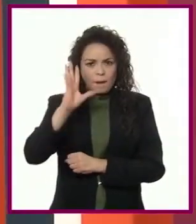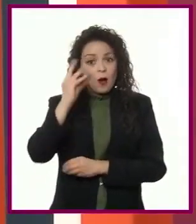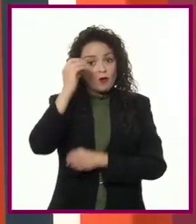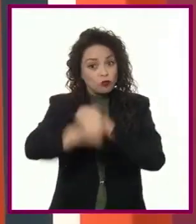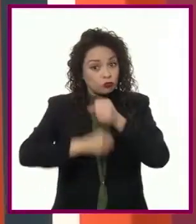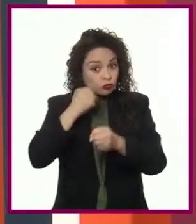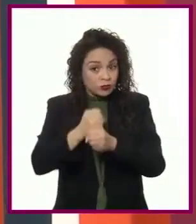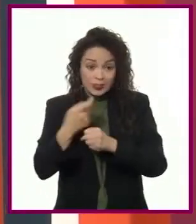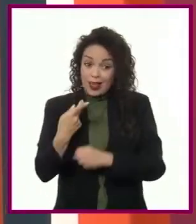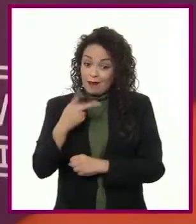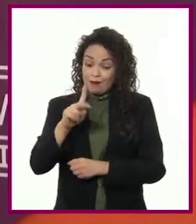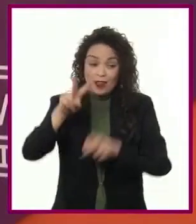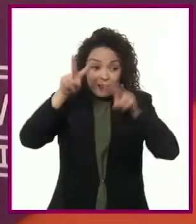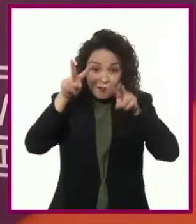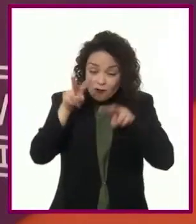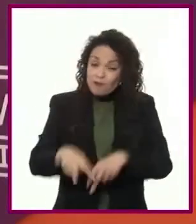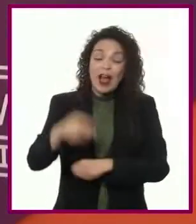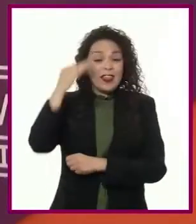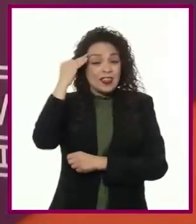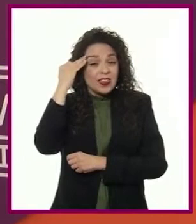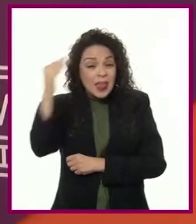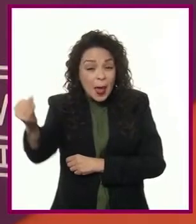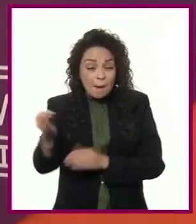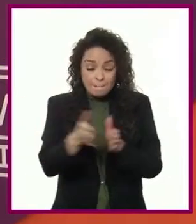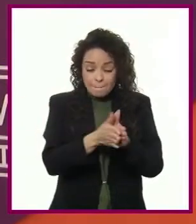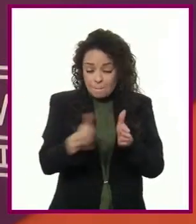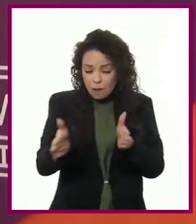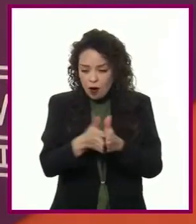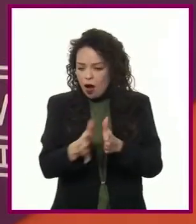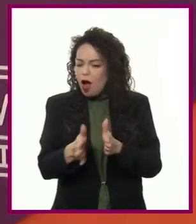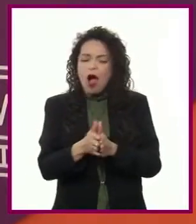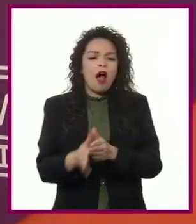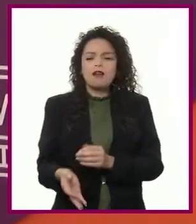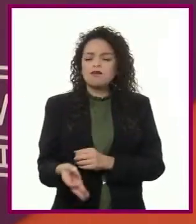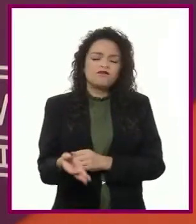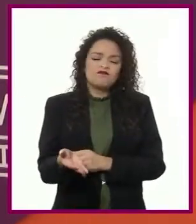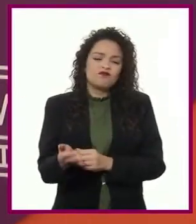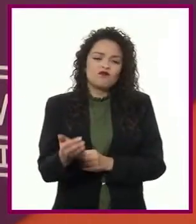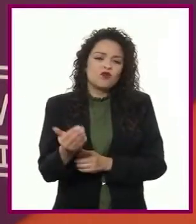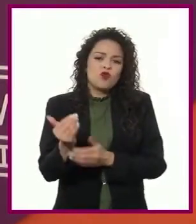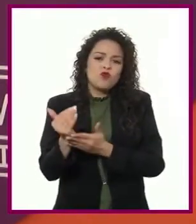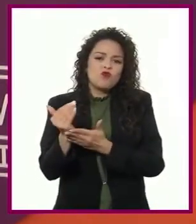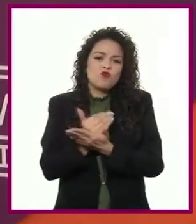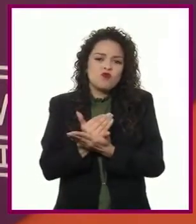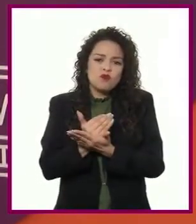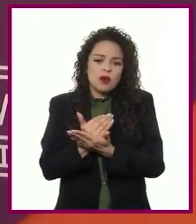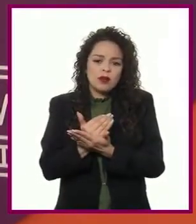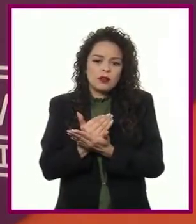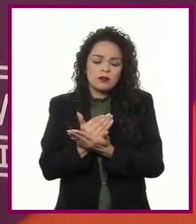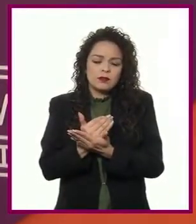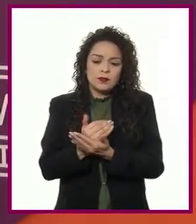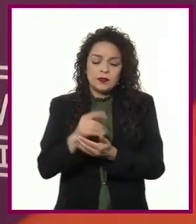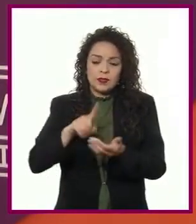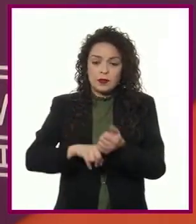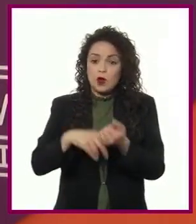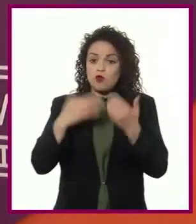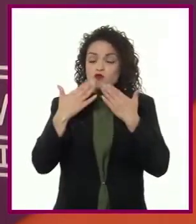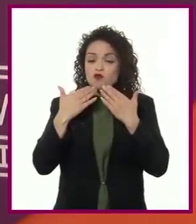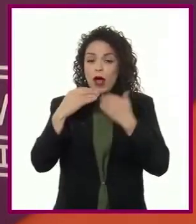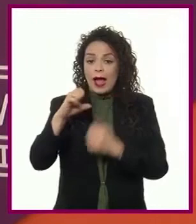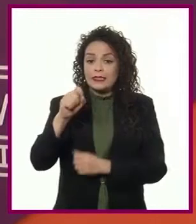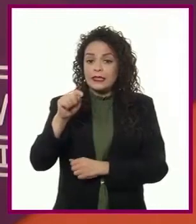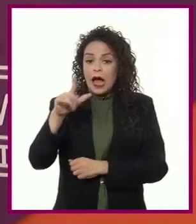en términos de tiempo, es un lapso muy corto para que las pequeñas inestabilidades